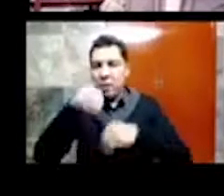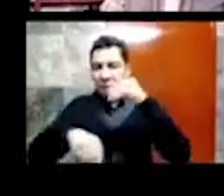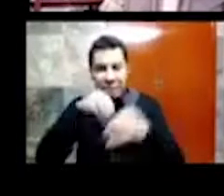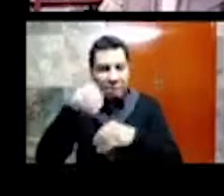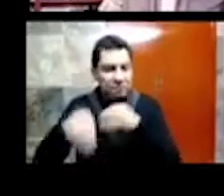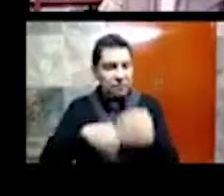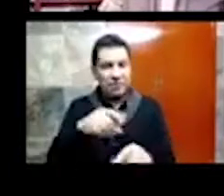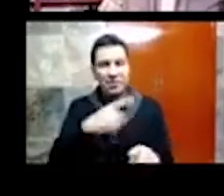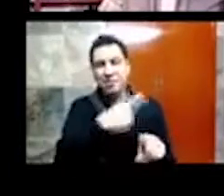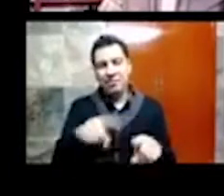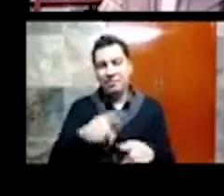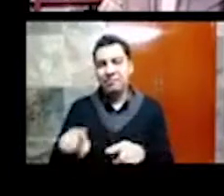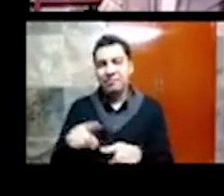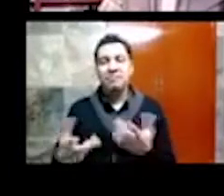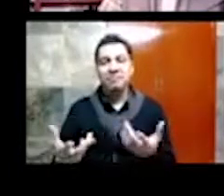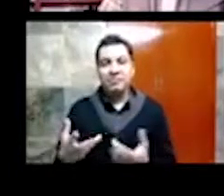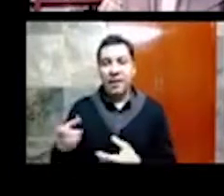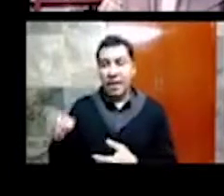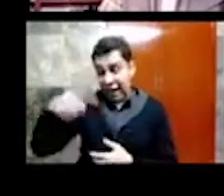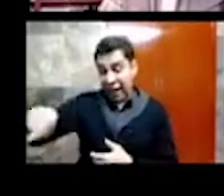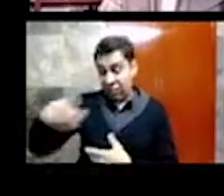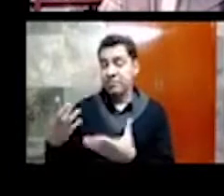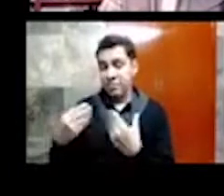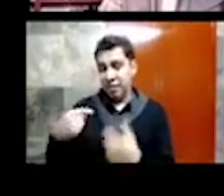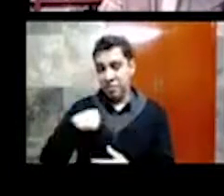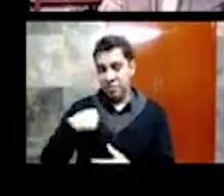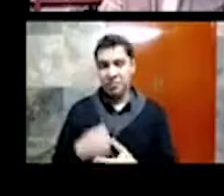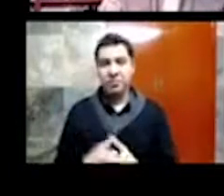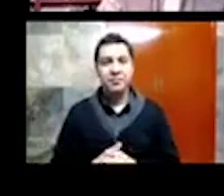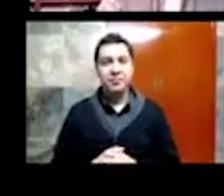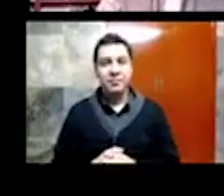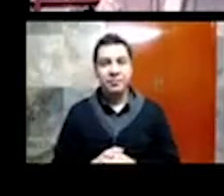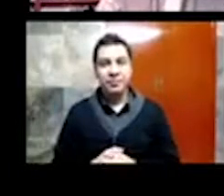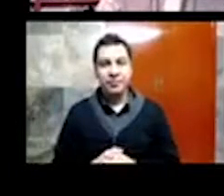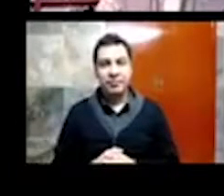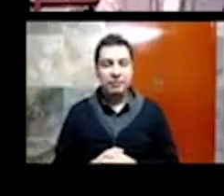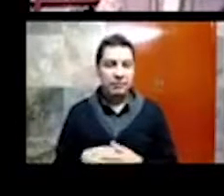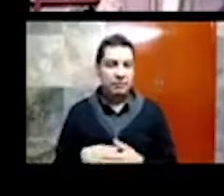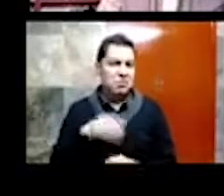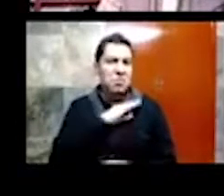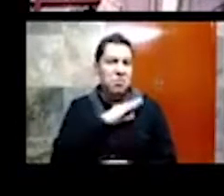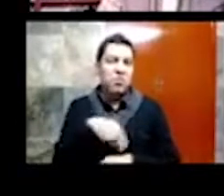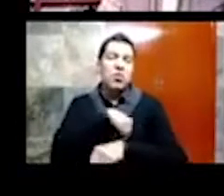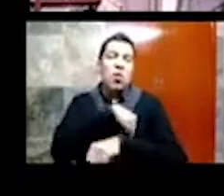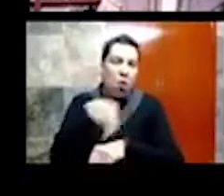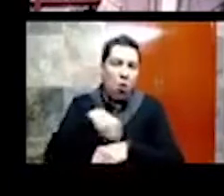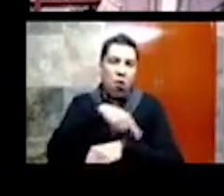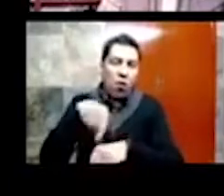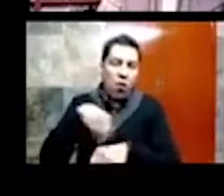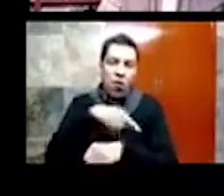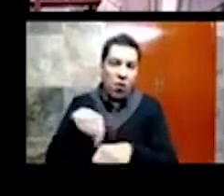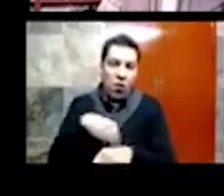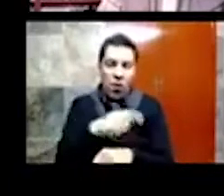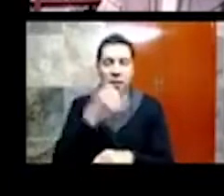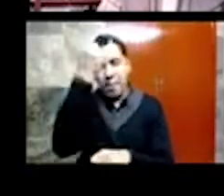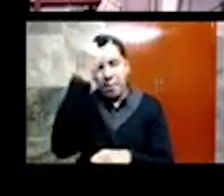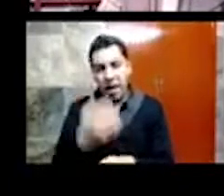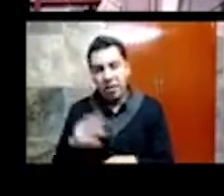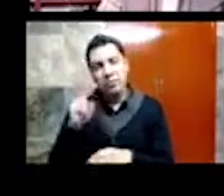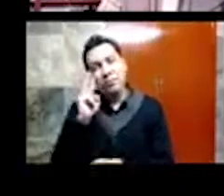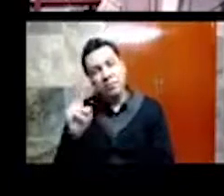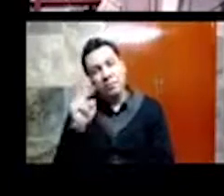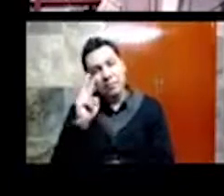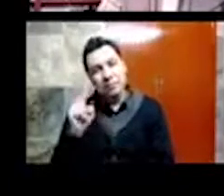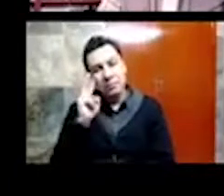Obsidian. Y puede uno estar horas viendo esta serie de imágenes.